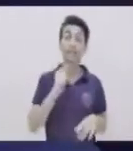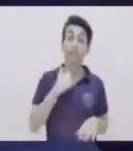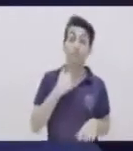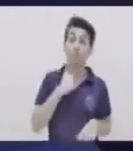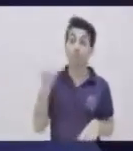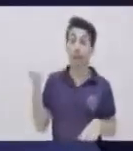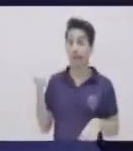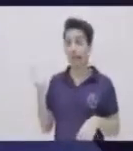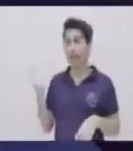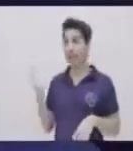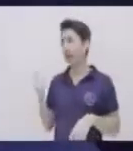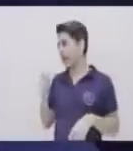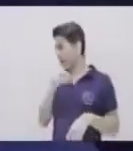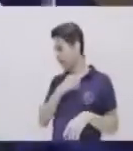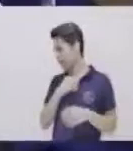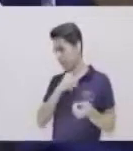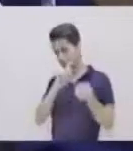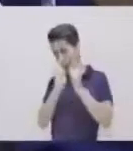parte cambiarías?